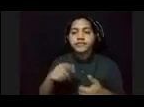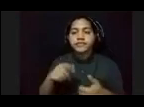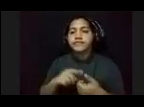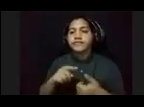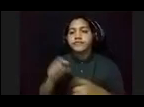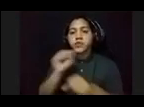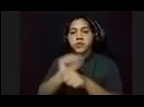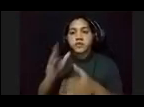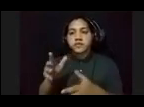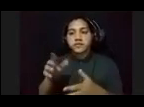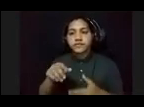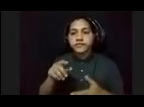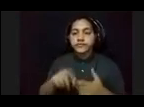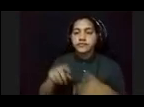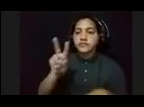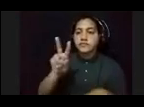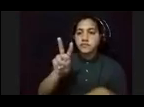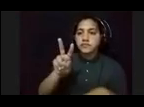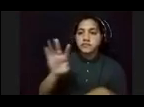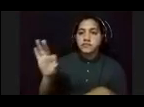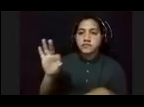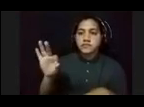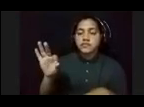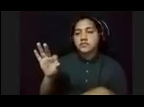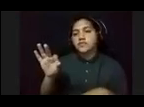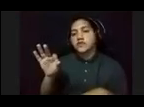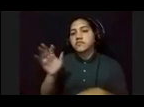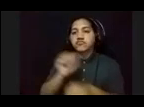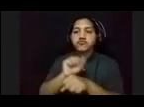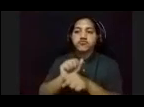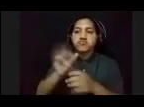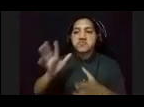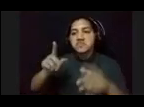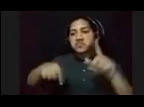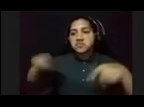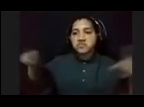29 peones en ocupaciones diversas, ya sea en carnicerías,